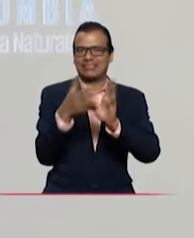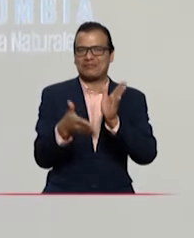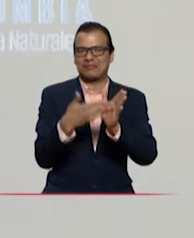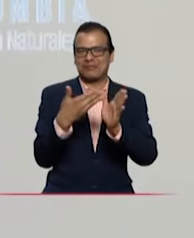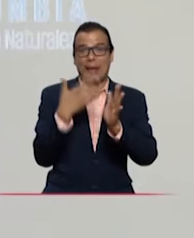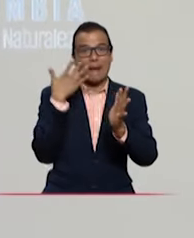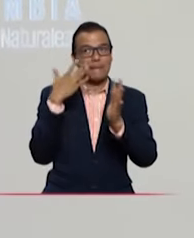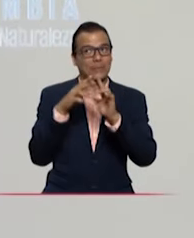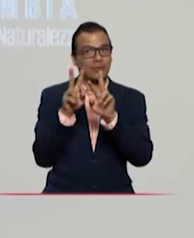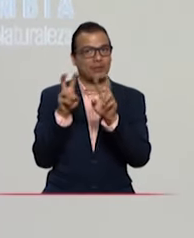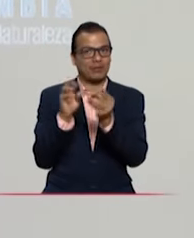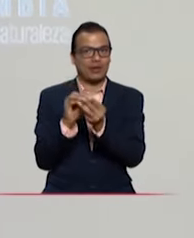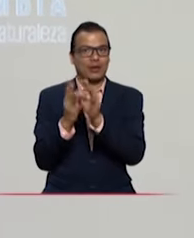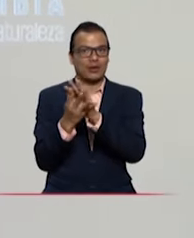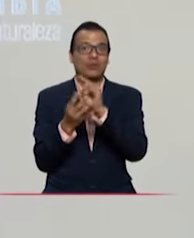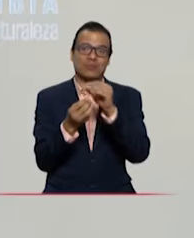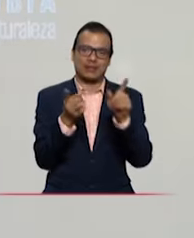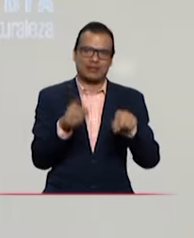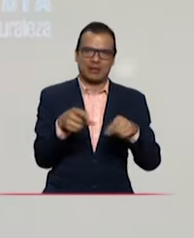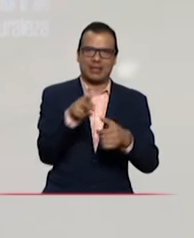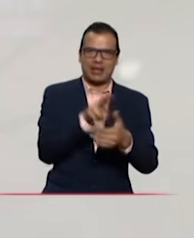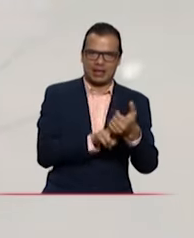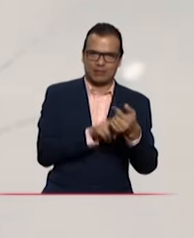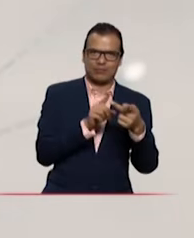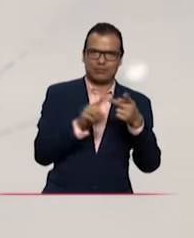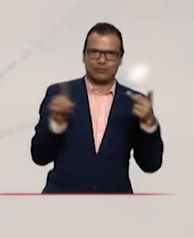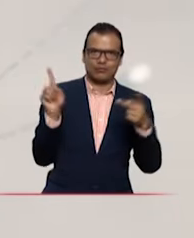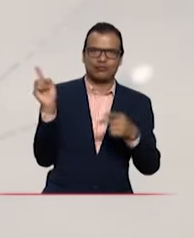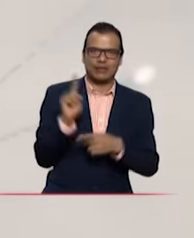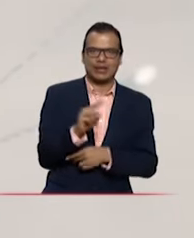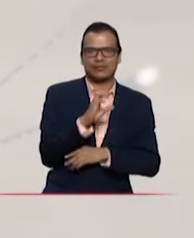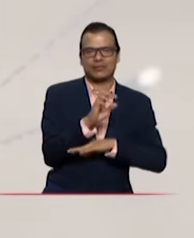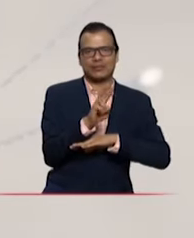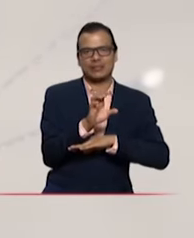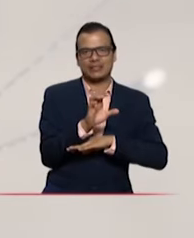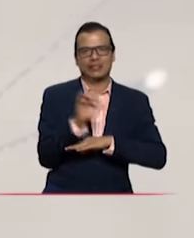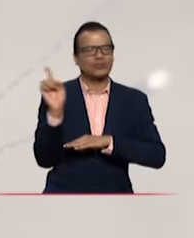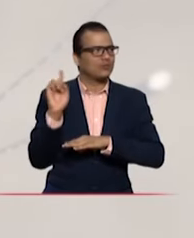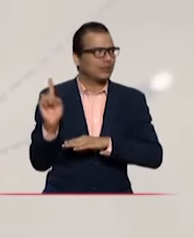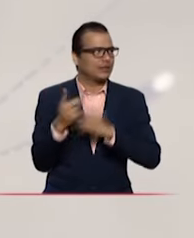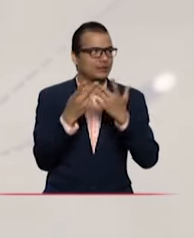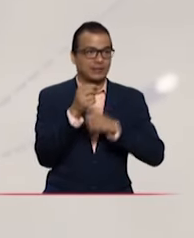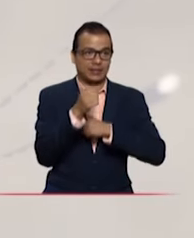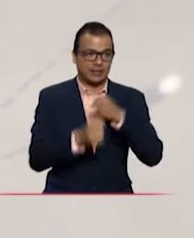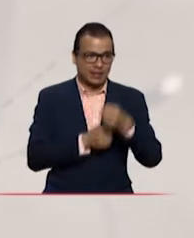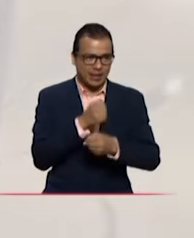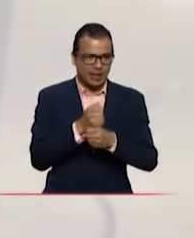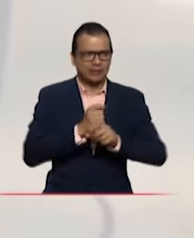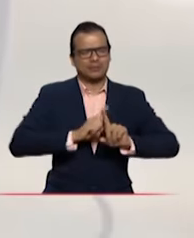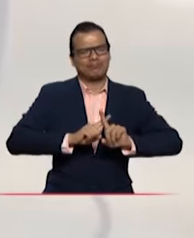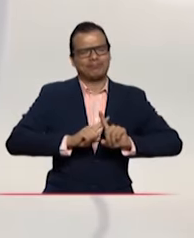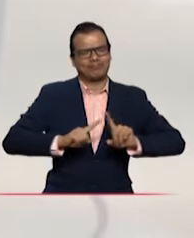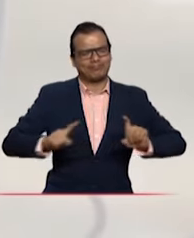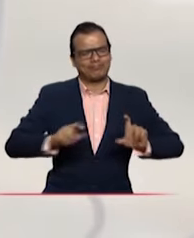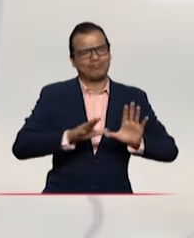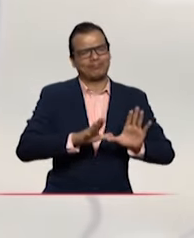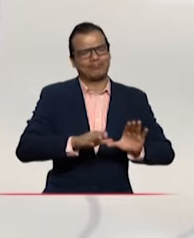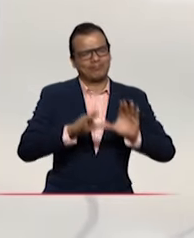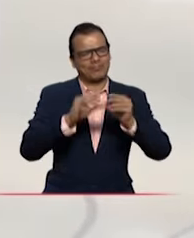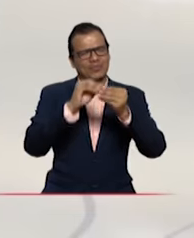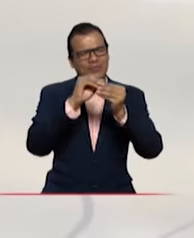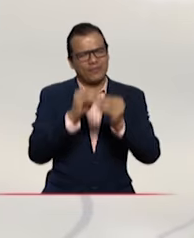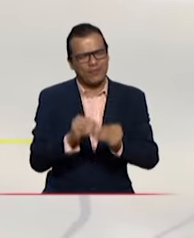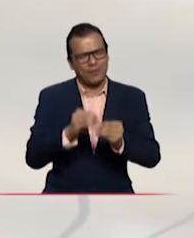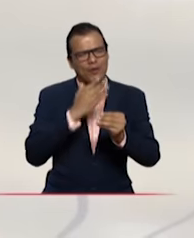de la COP16 y los 70 años de la CBC. Con alas coloridas, oscuras y hasta transparentes y una gran variedad de tamaños y